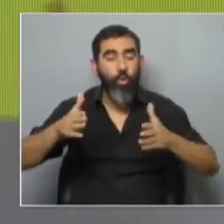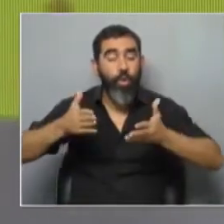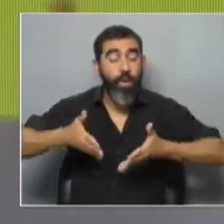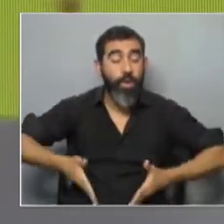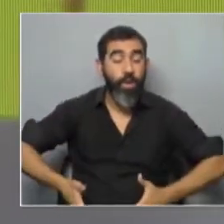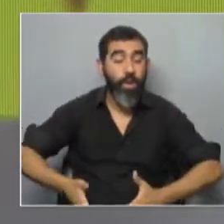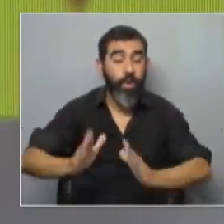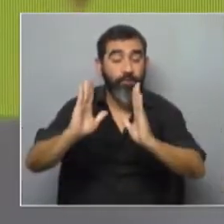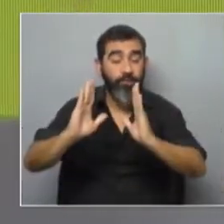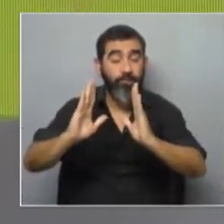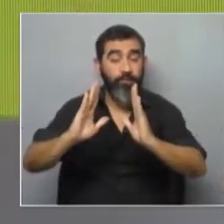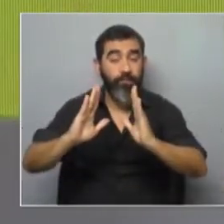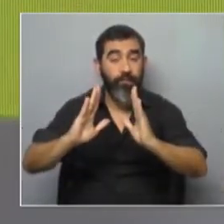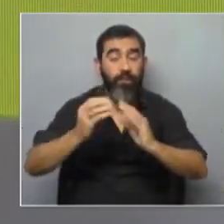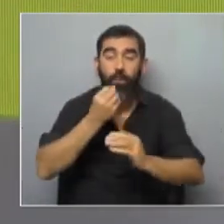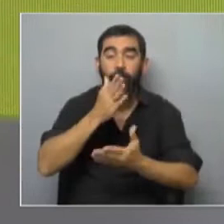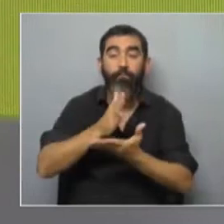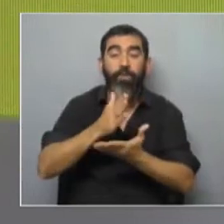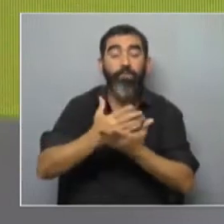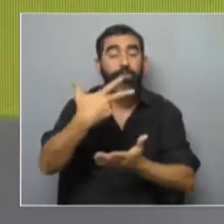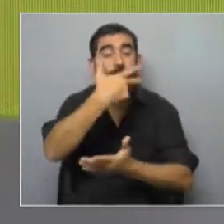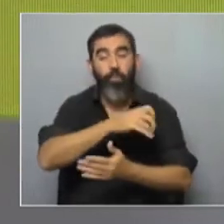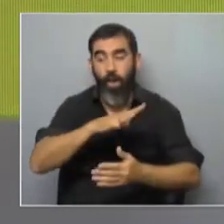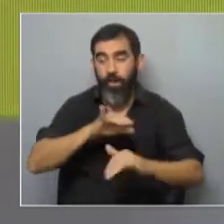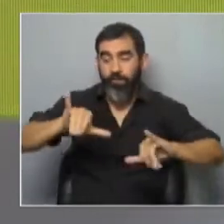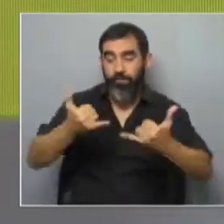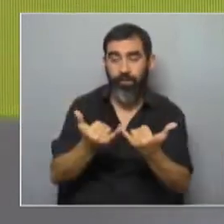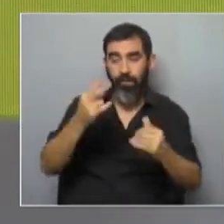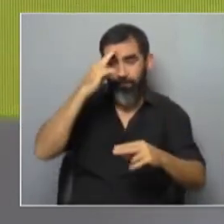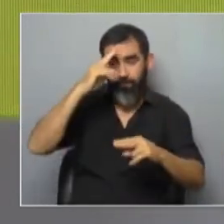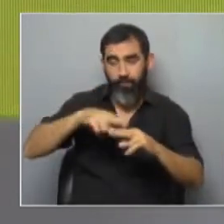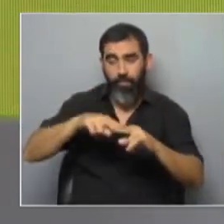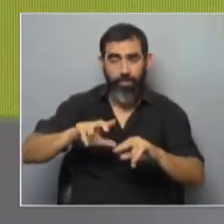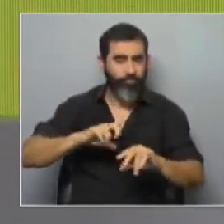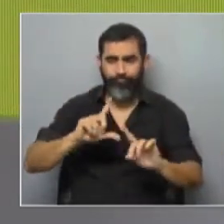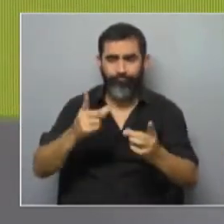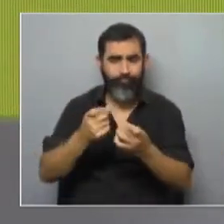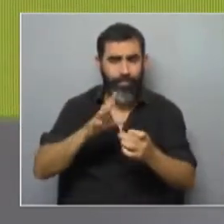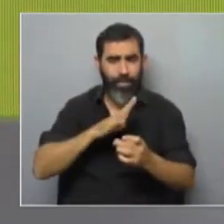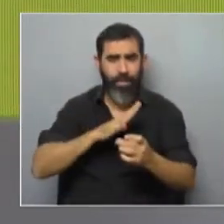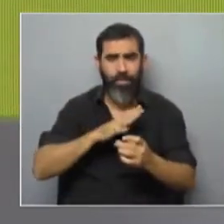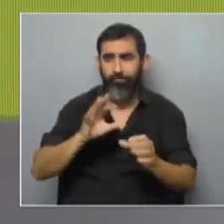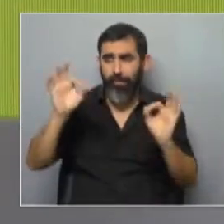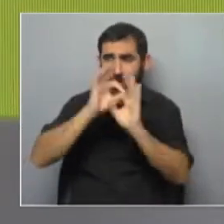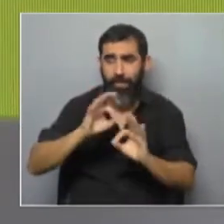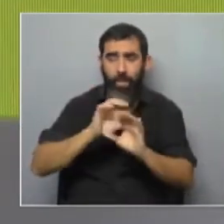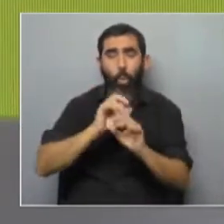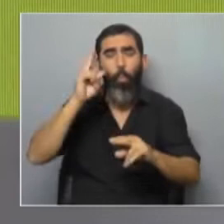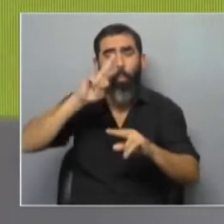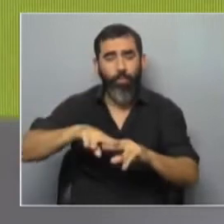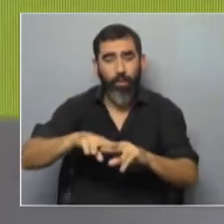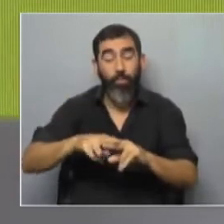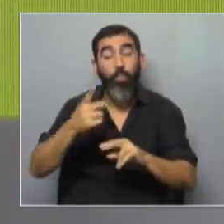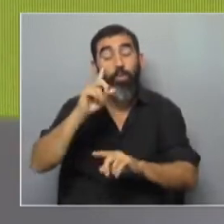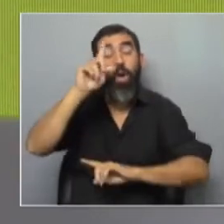nacen con el beneficio de la vacunación, ¿no? Con enfermedades que ya no son ni presentes ni mortales. Y por